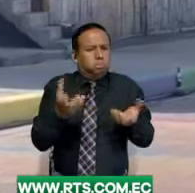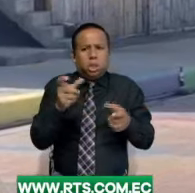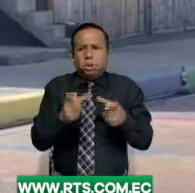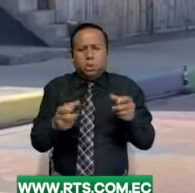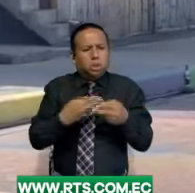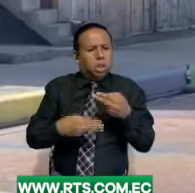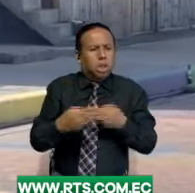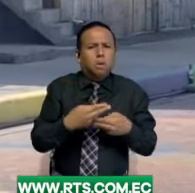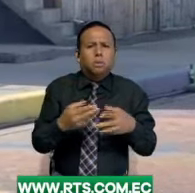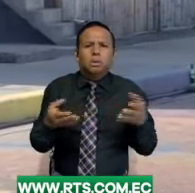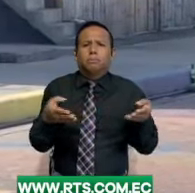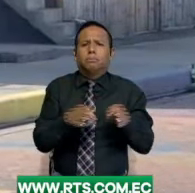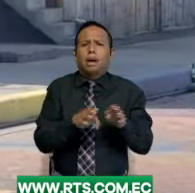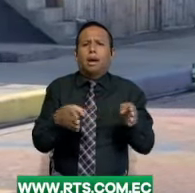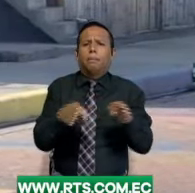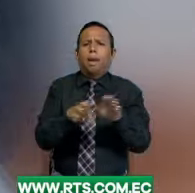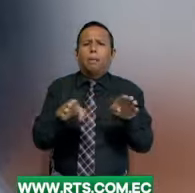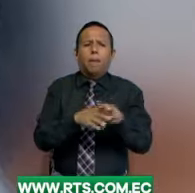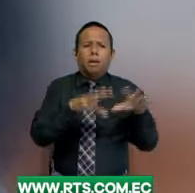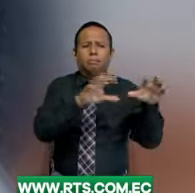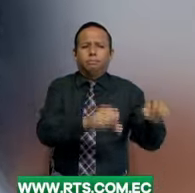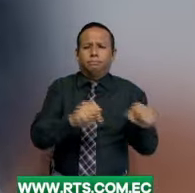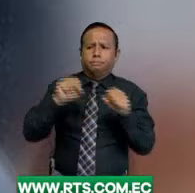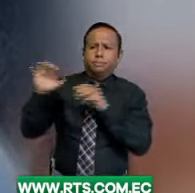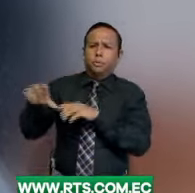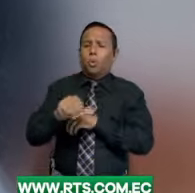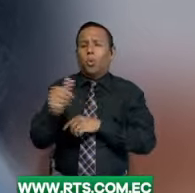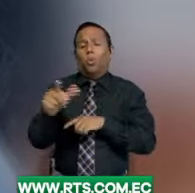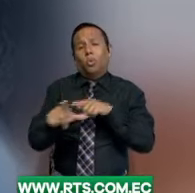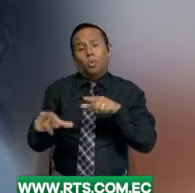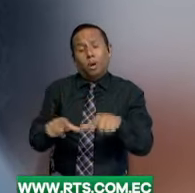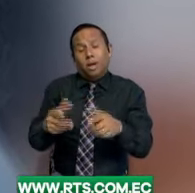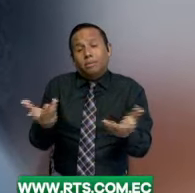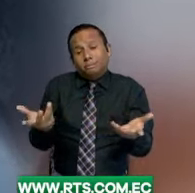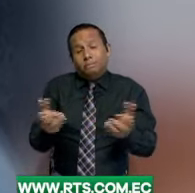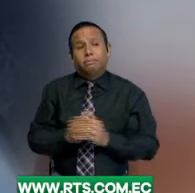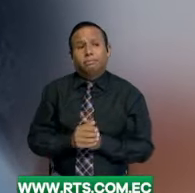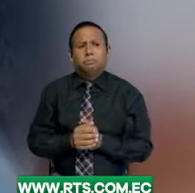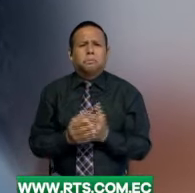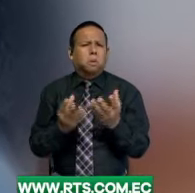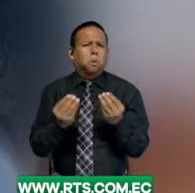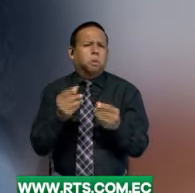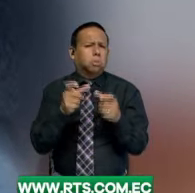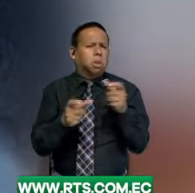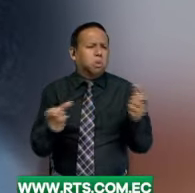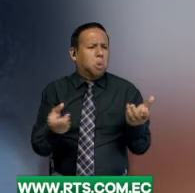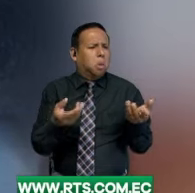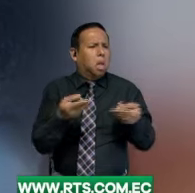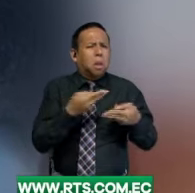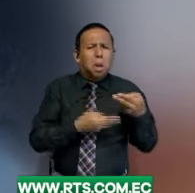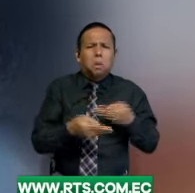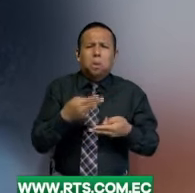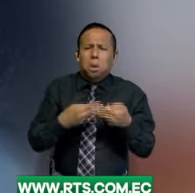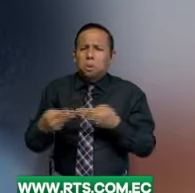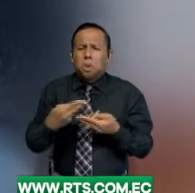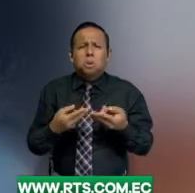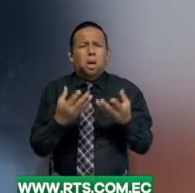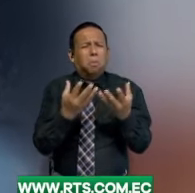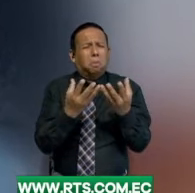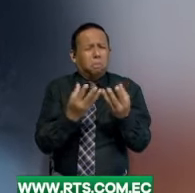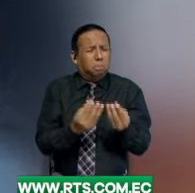y se marchen a otras ciudades. Comerciantes casi se han ido, tienen cerrado la mayoría, casi todos porque